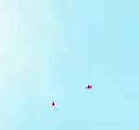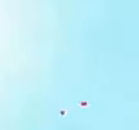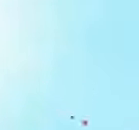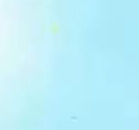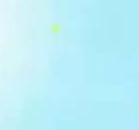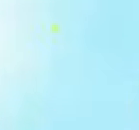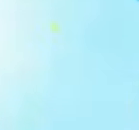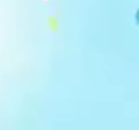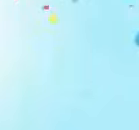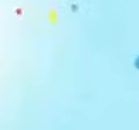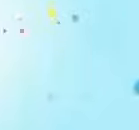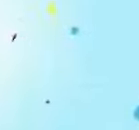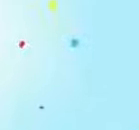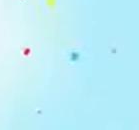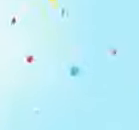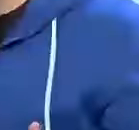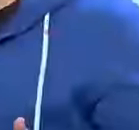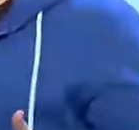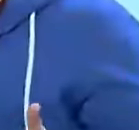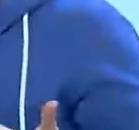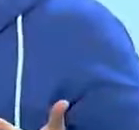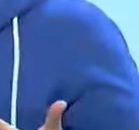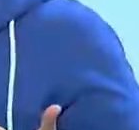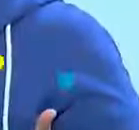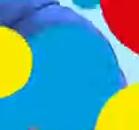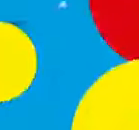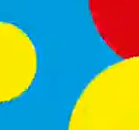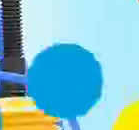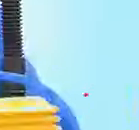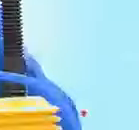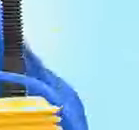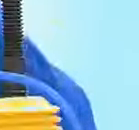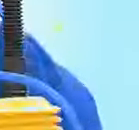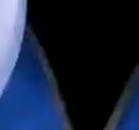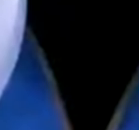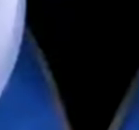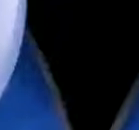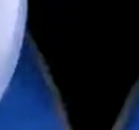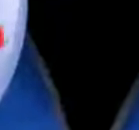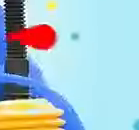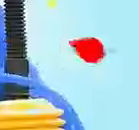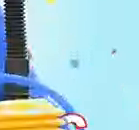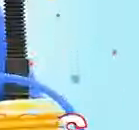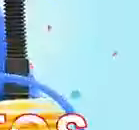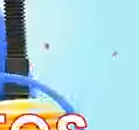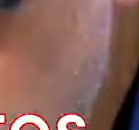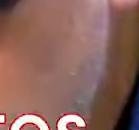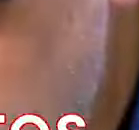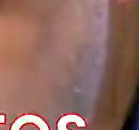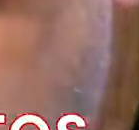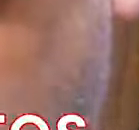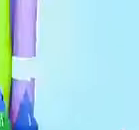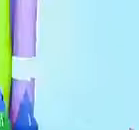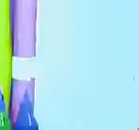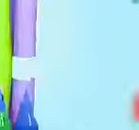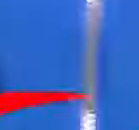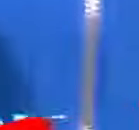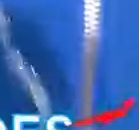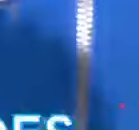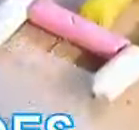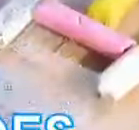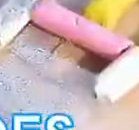Perú, la hora y media más divertida de la televisión. Un espacio lleno de